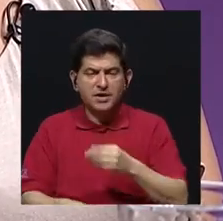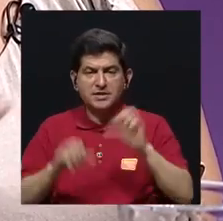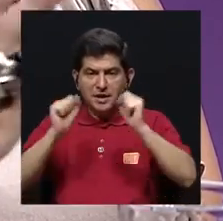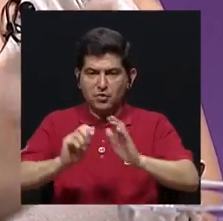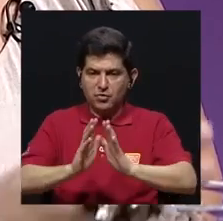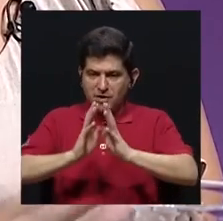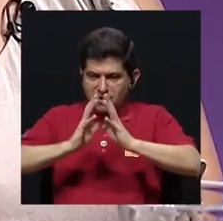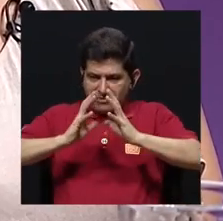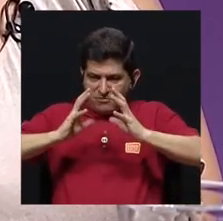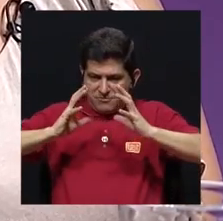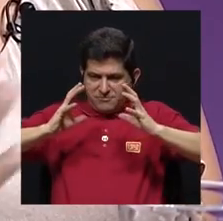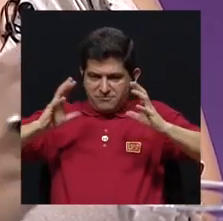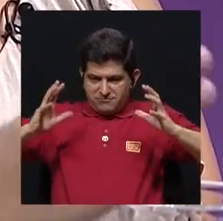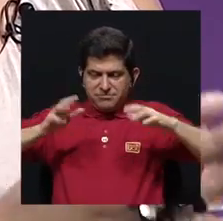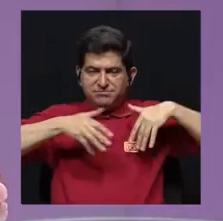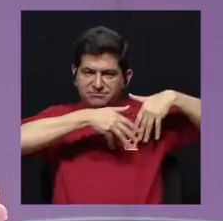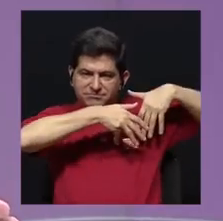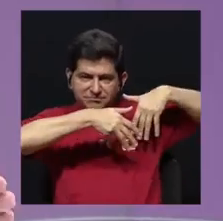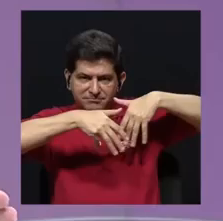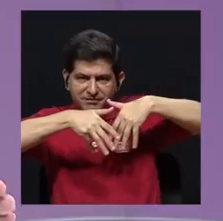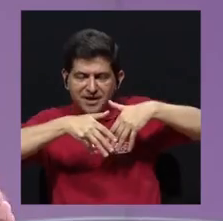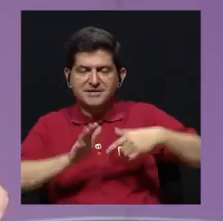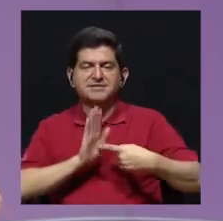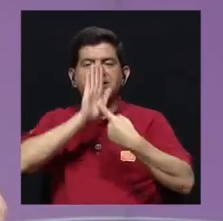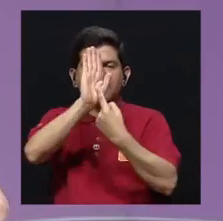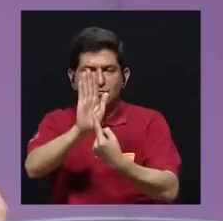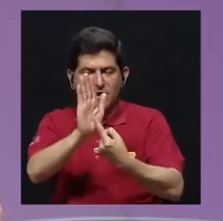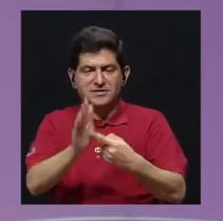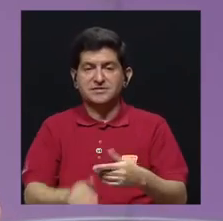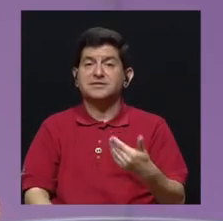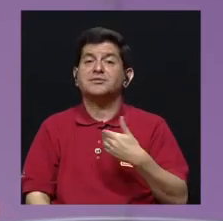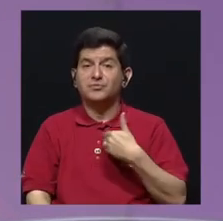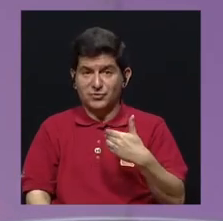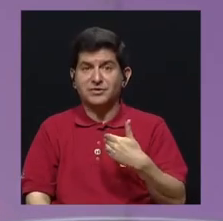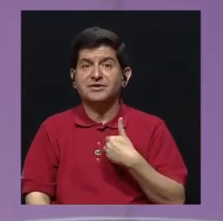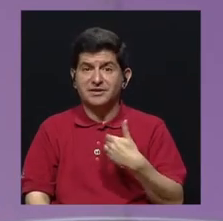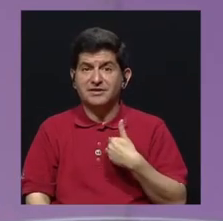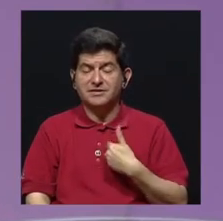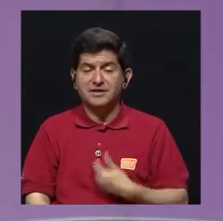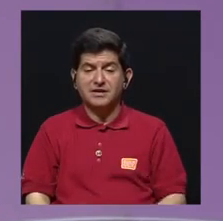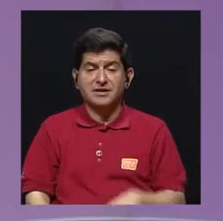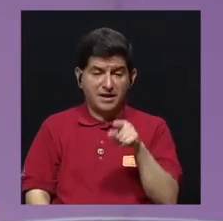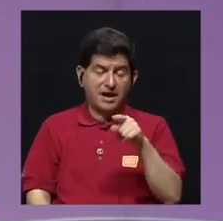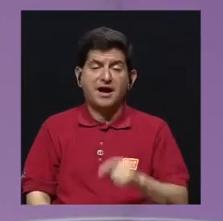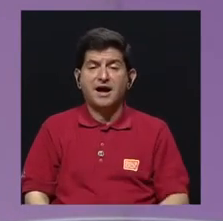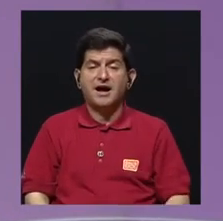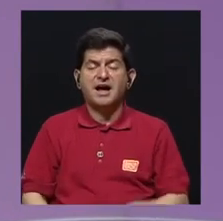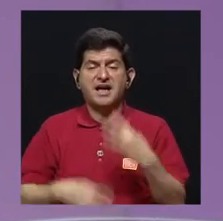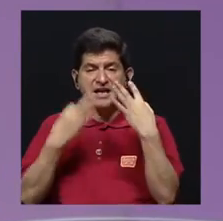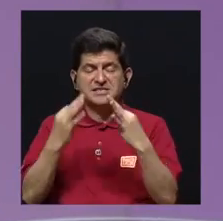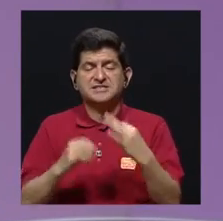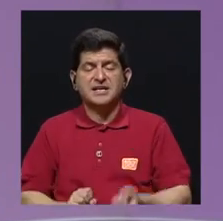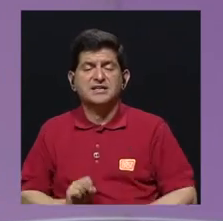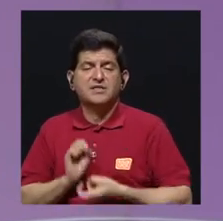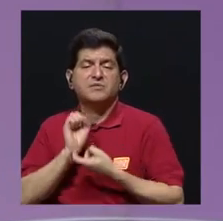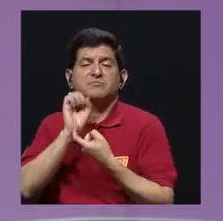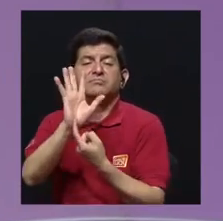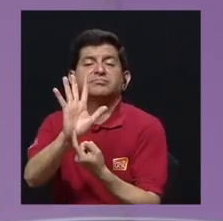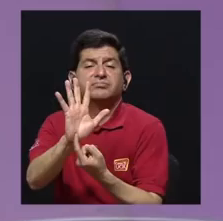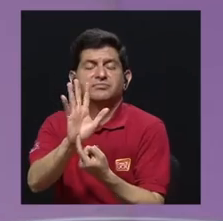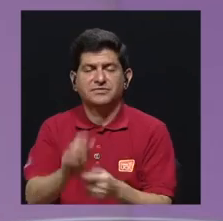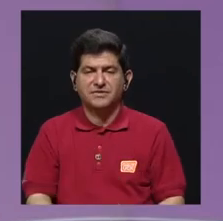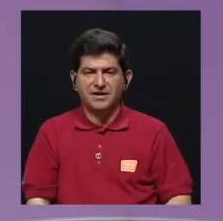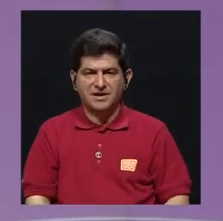tiene un seguimiento hacia el performance, ¿verdad? Porque dentro de nuestras caminatas no solamente caminamos, sino hacemos varias